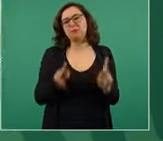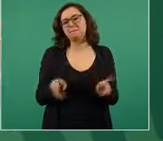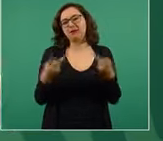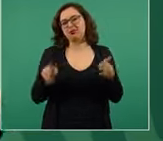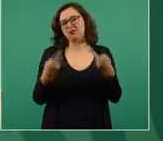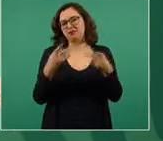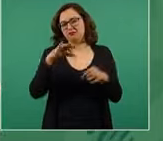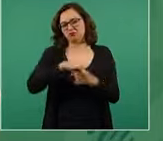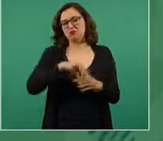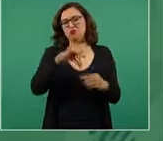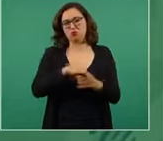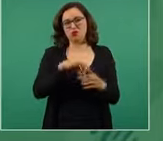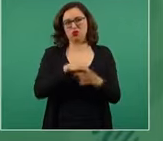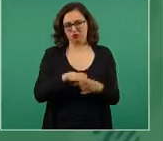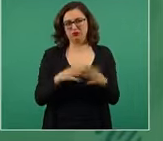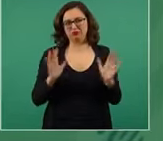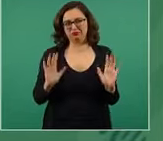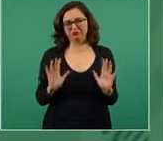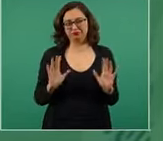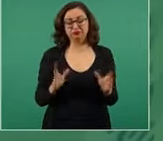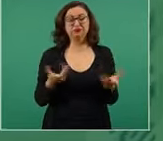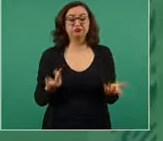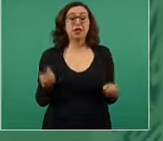Si no participa la gente